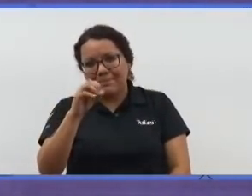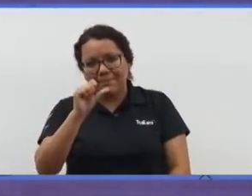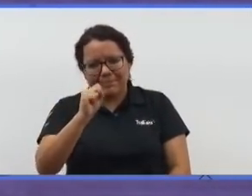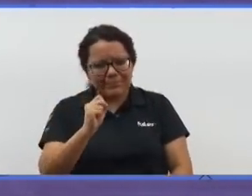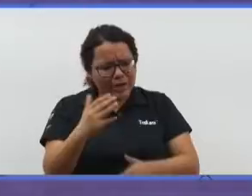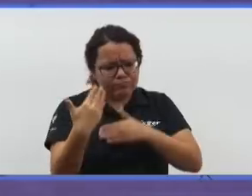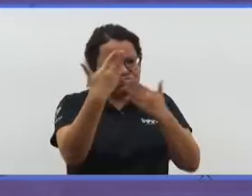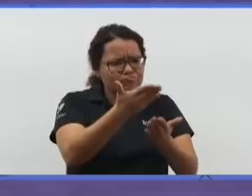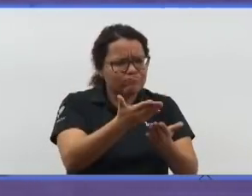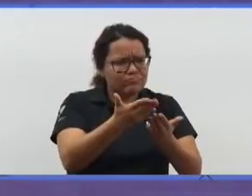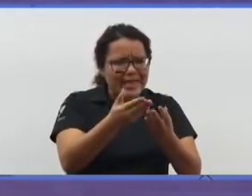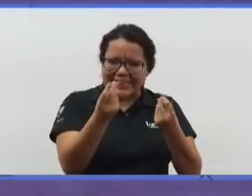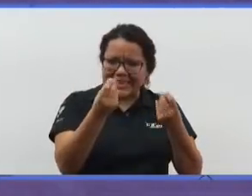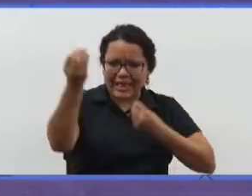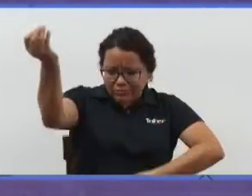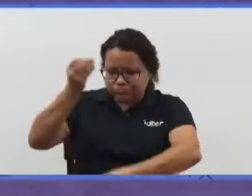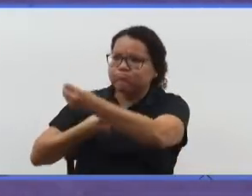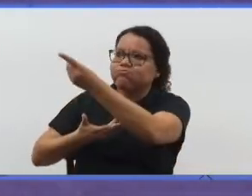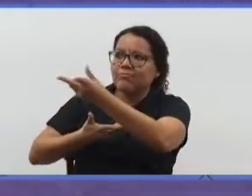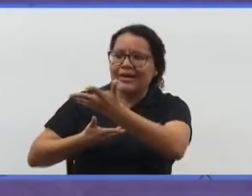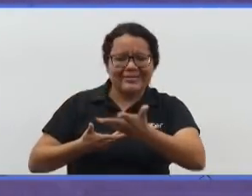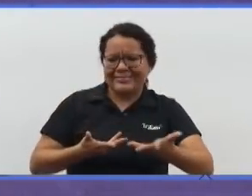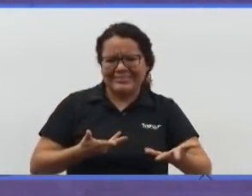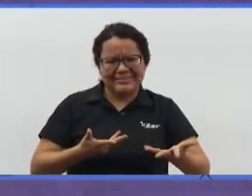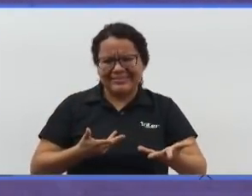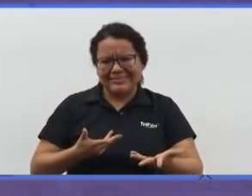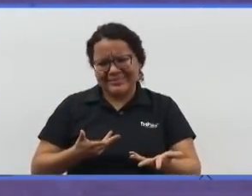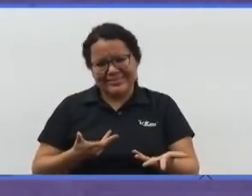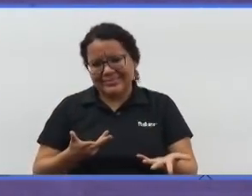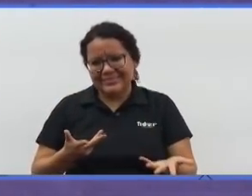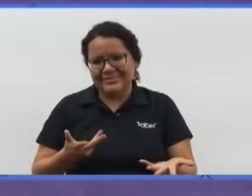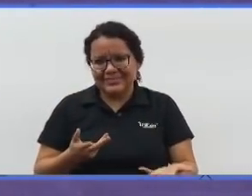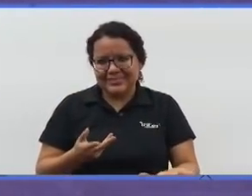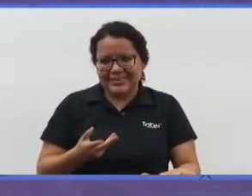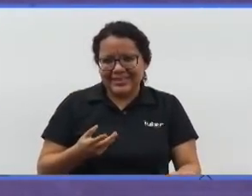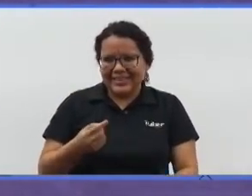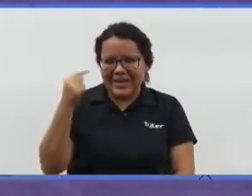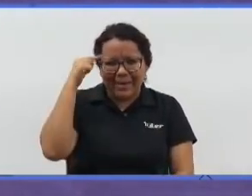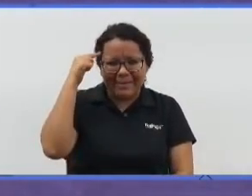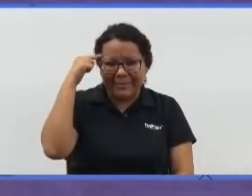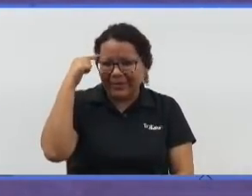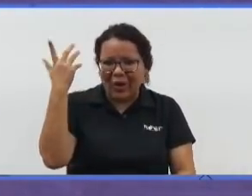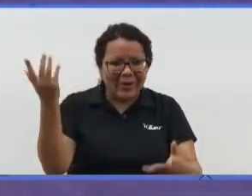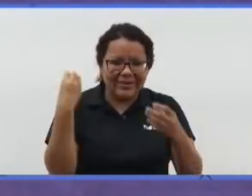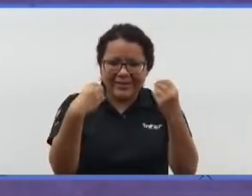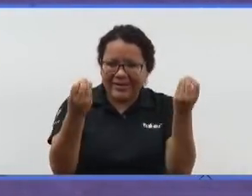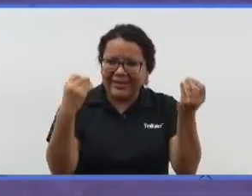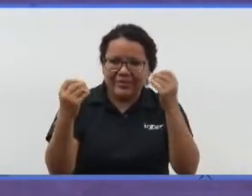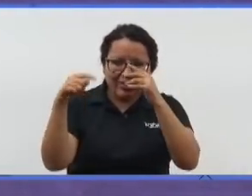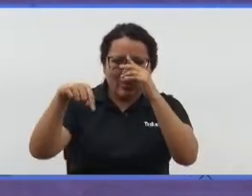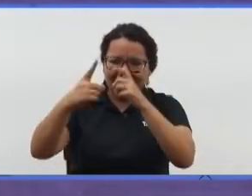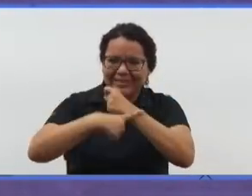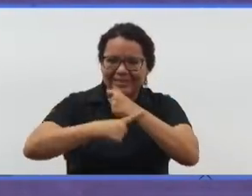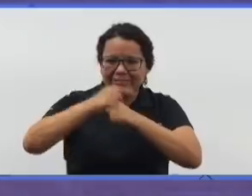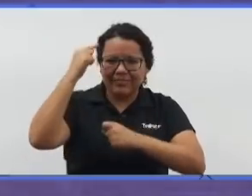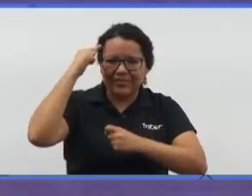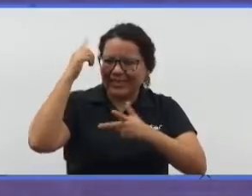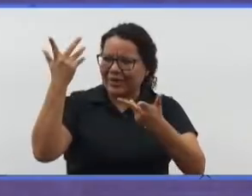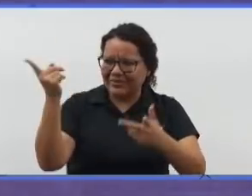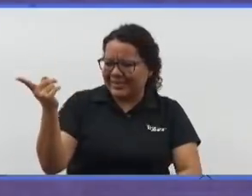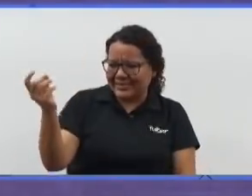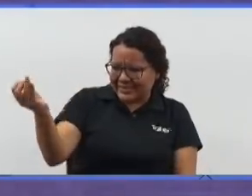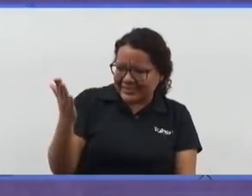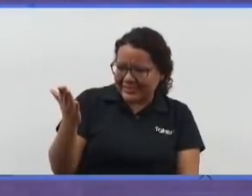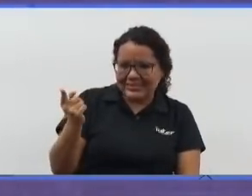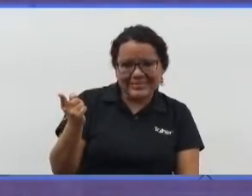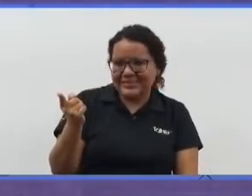cambio de dinero no me quiero desviar el tema pero acá alguien que me en la mente de quien en el siglo 21 le creen eso por eso no